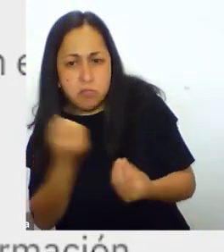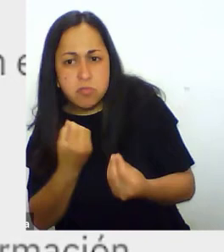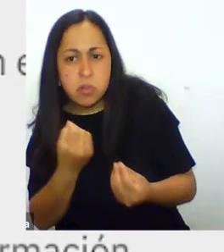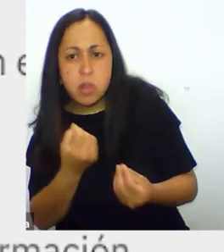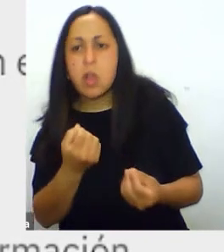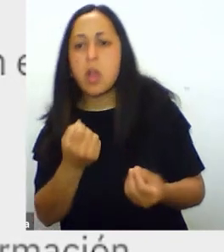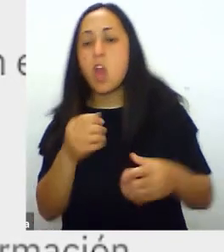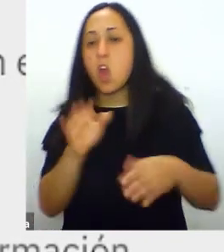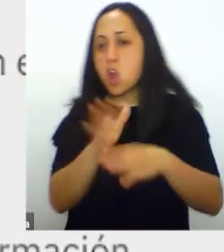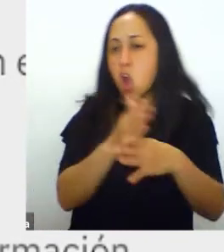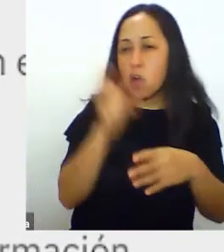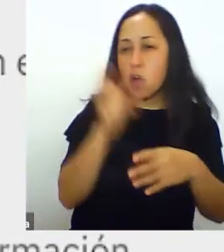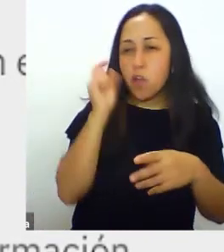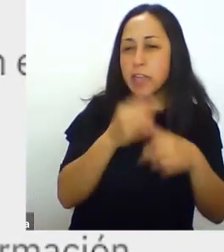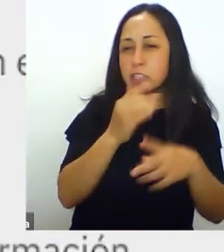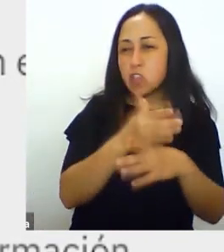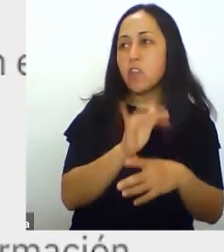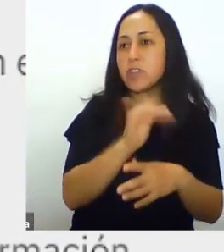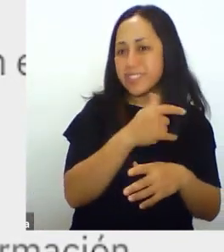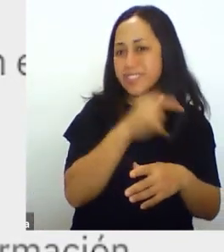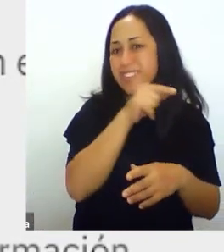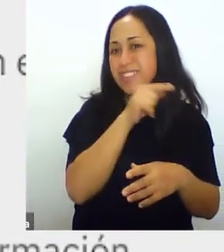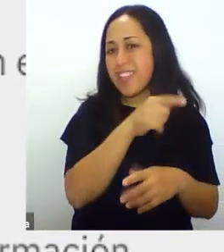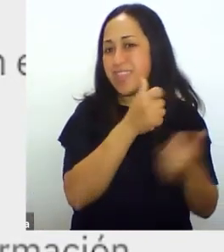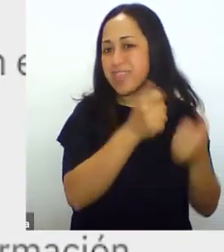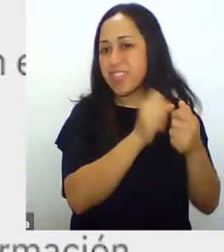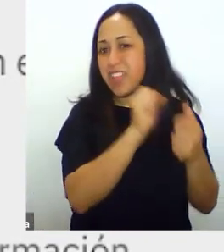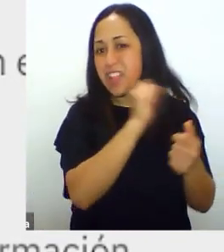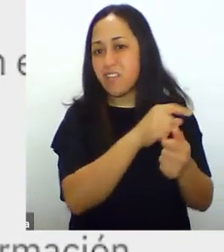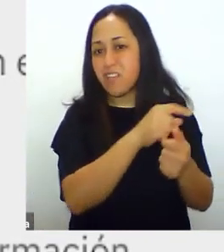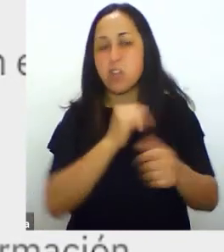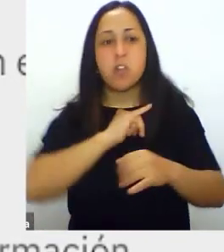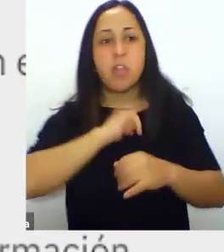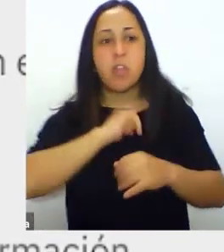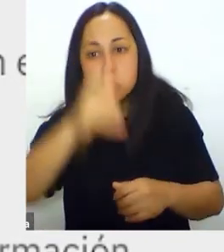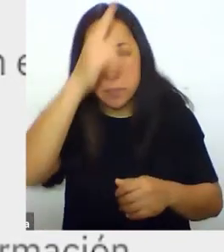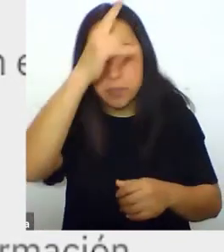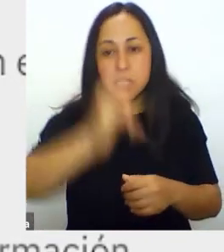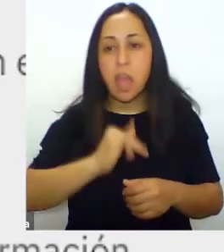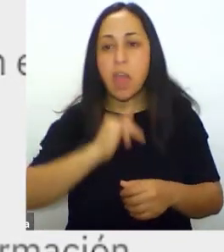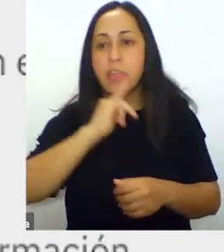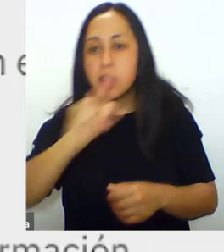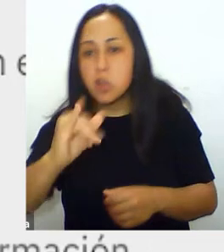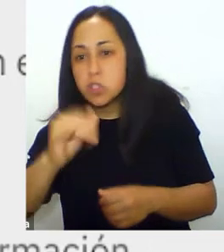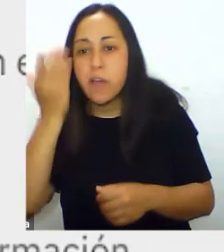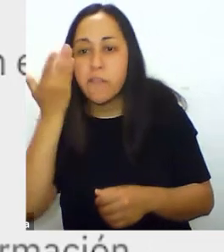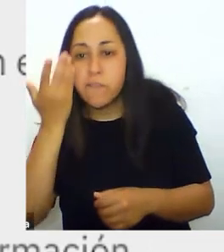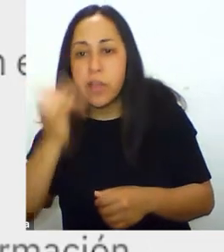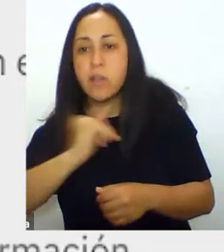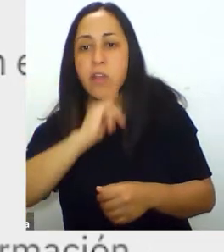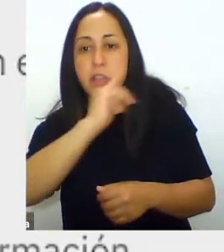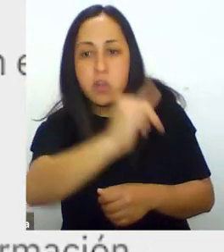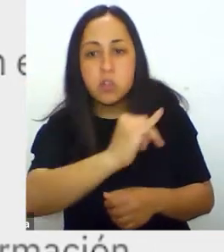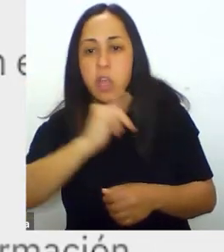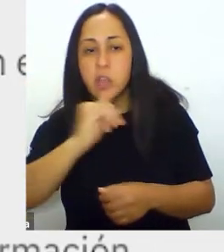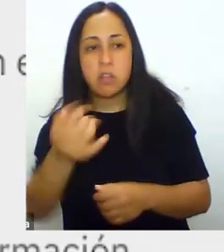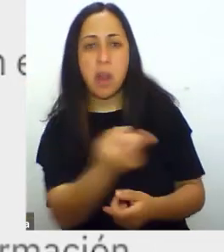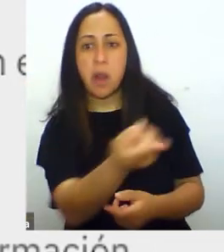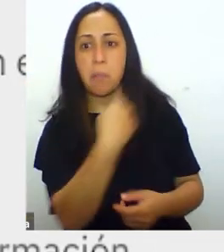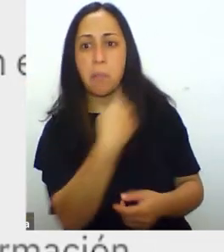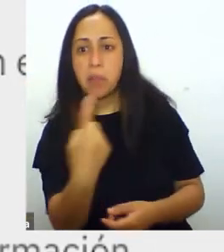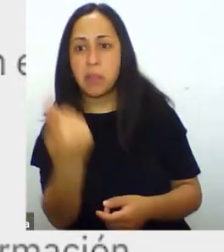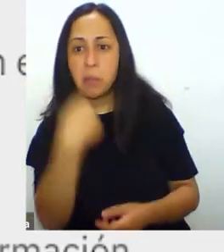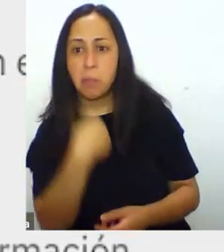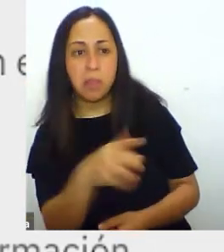Rosa intentó denunciar el caso tanto en Facebook, donde se compartían las fotos, como a la policía, pero aún no recibe respuestas adecuadas por parte de